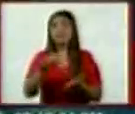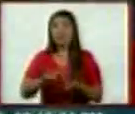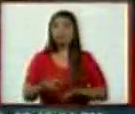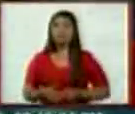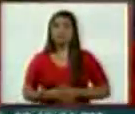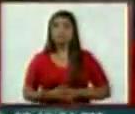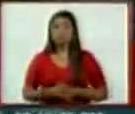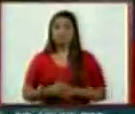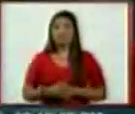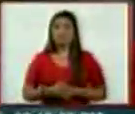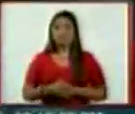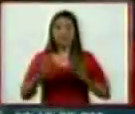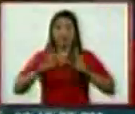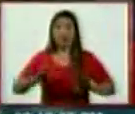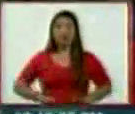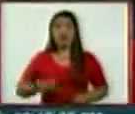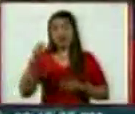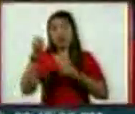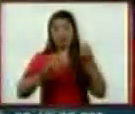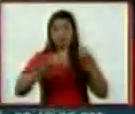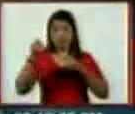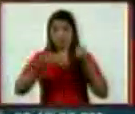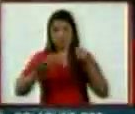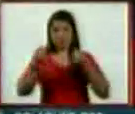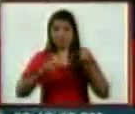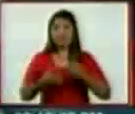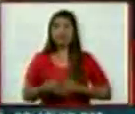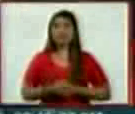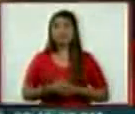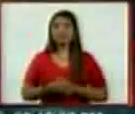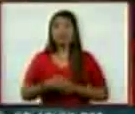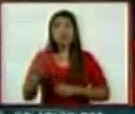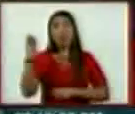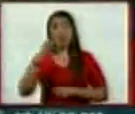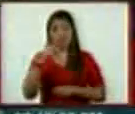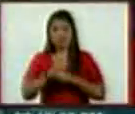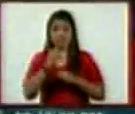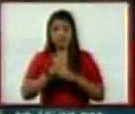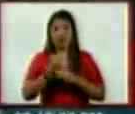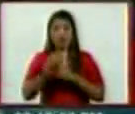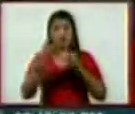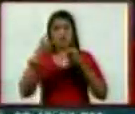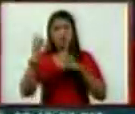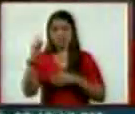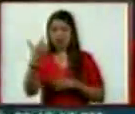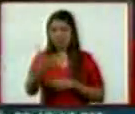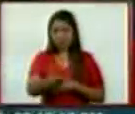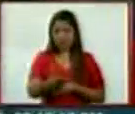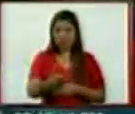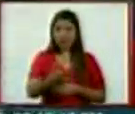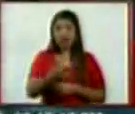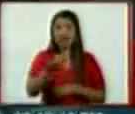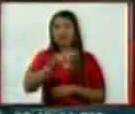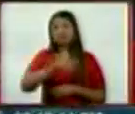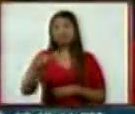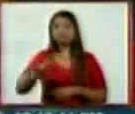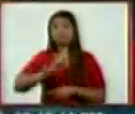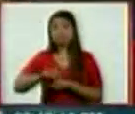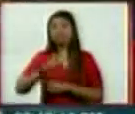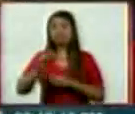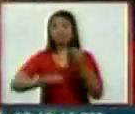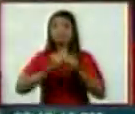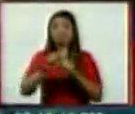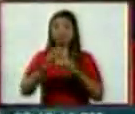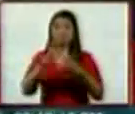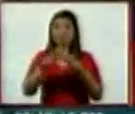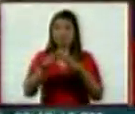son transportistas o están ligados al negocio del transporte, incluyendo quien dirige la Asociación de